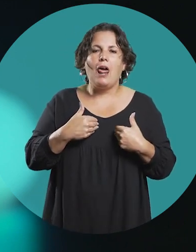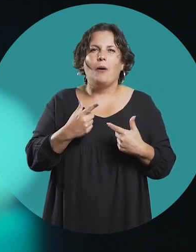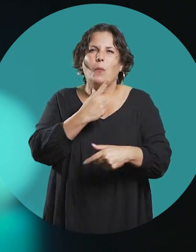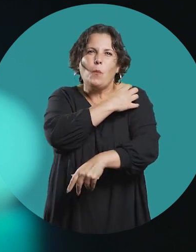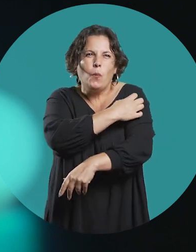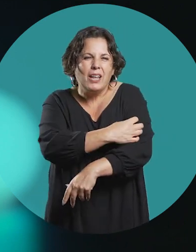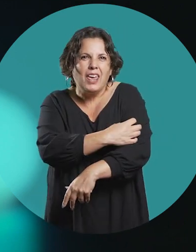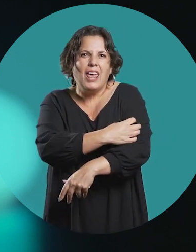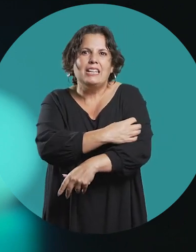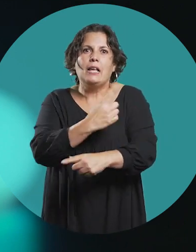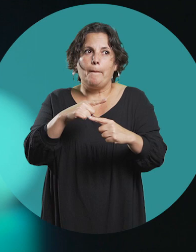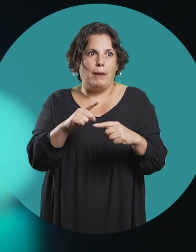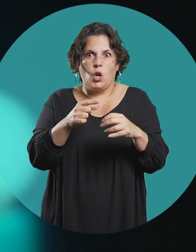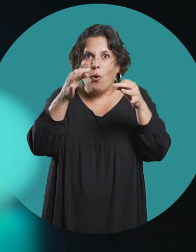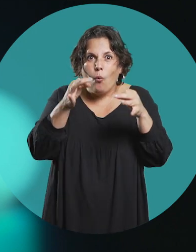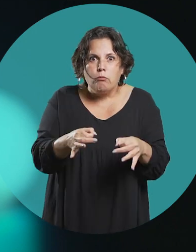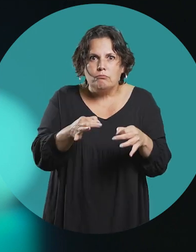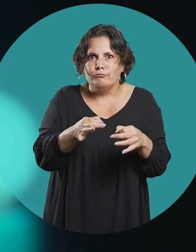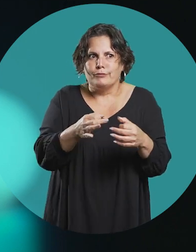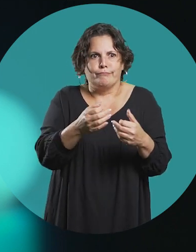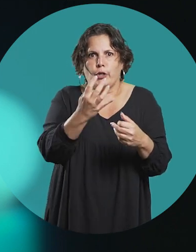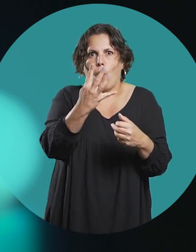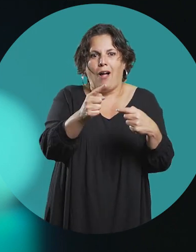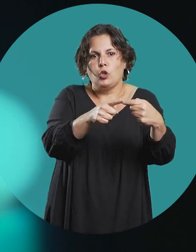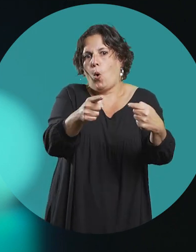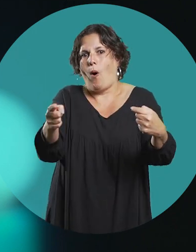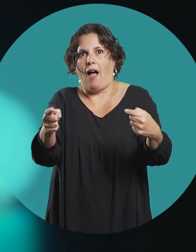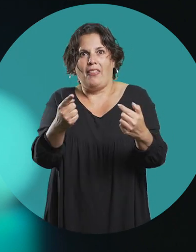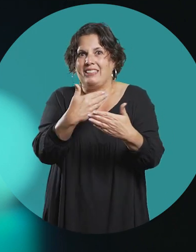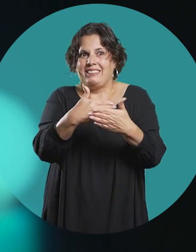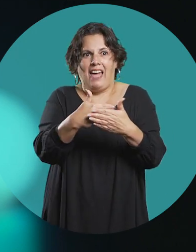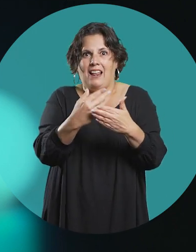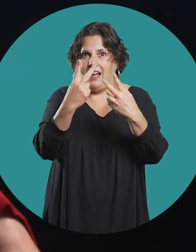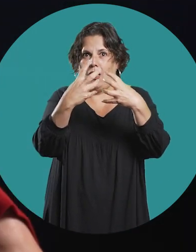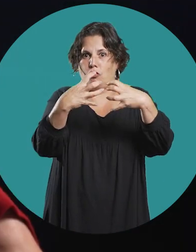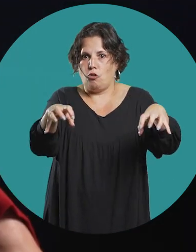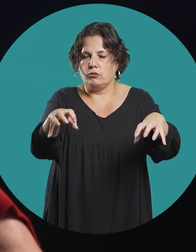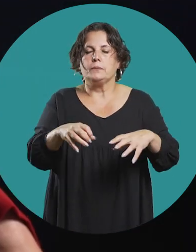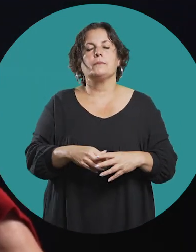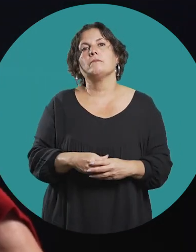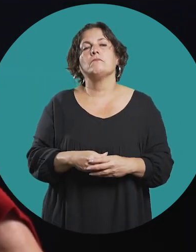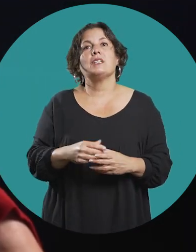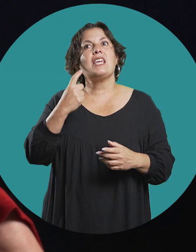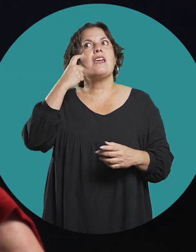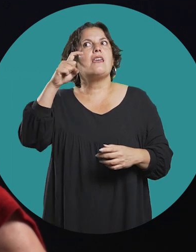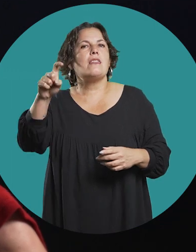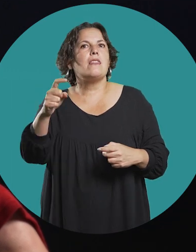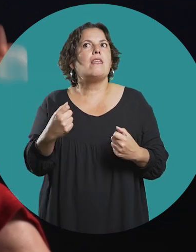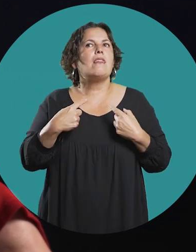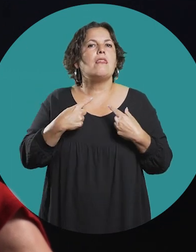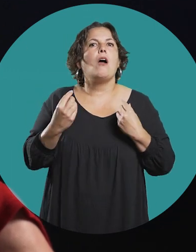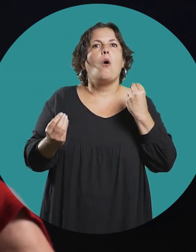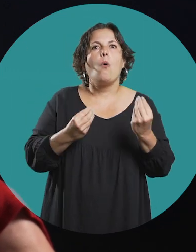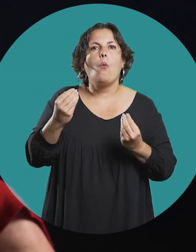mucha pobreza, pero que quedaban literalmente a 4 cuadras, muy cerca unas de las. Con la idea un poco de